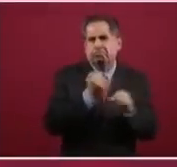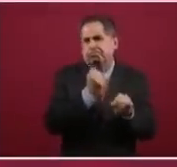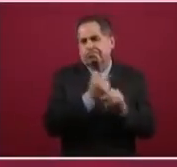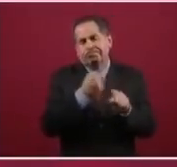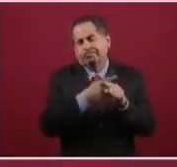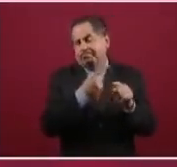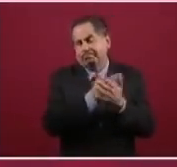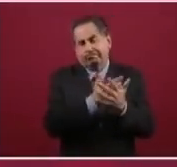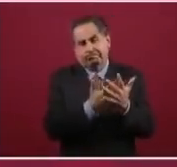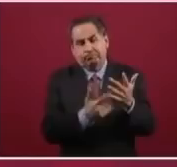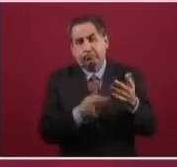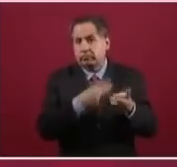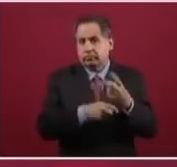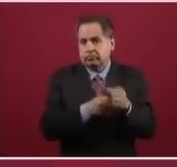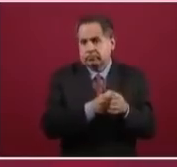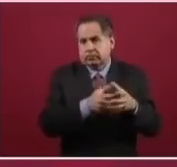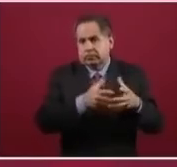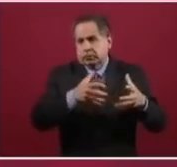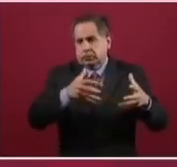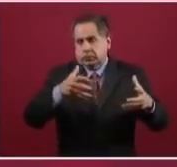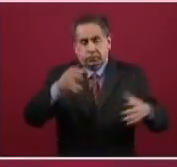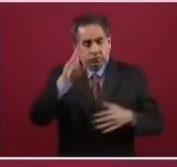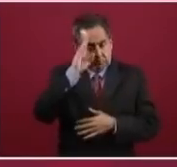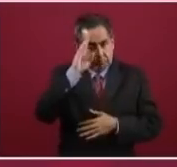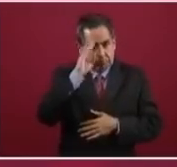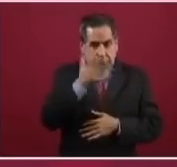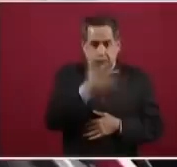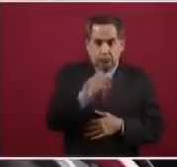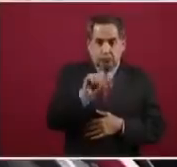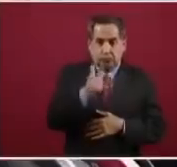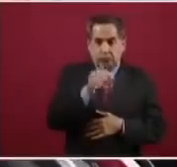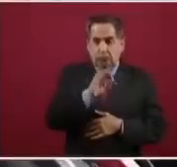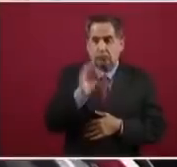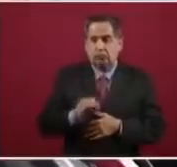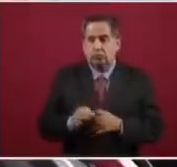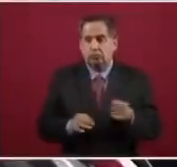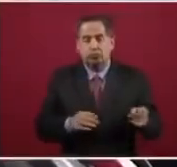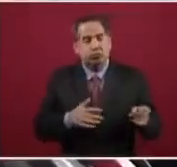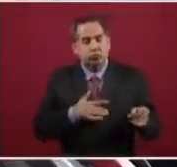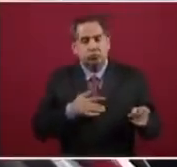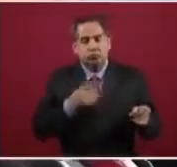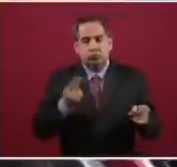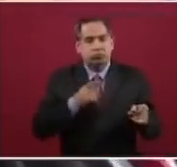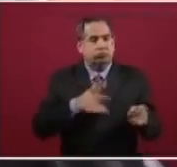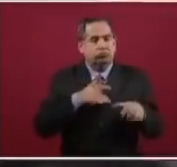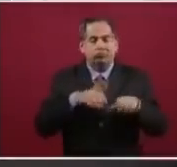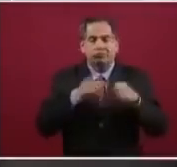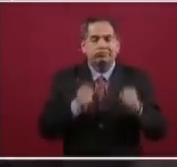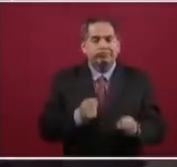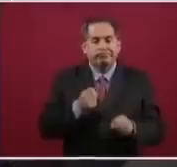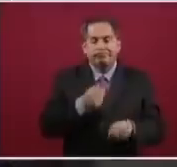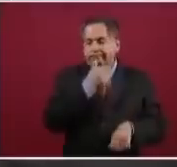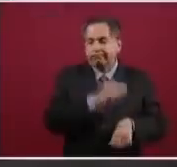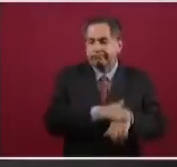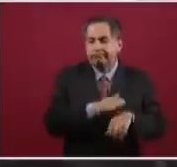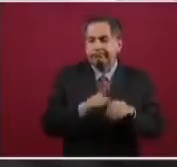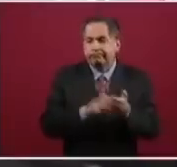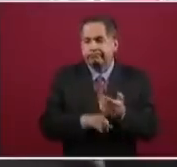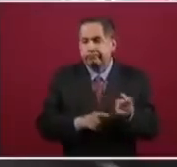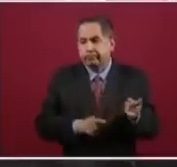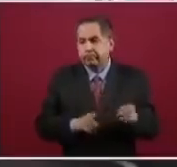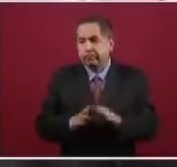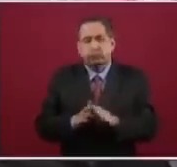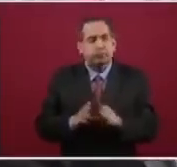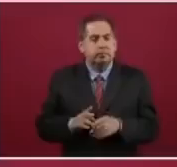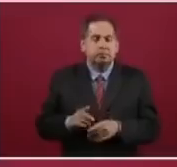transporte entonces es un sector que está creciendo más o menos como entre el 10 y el 11 por ciento entonces necesitamos asegurarnos que tiene que tenemos un marco